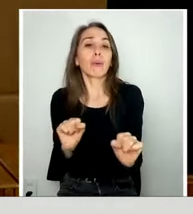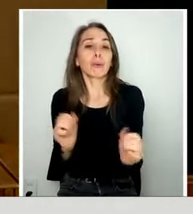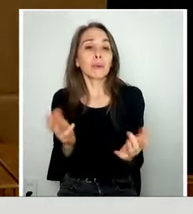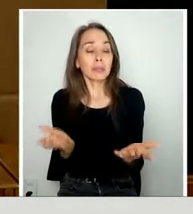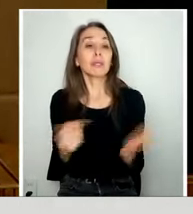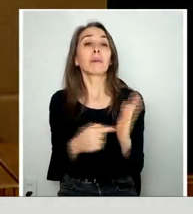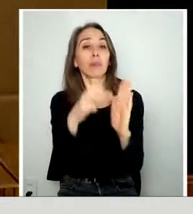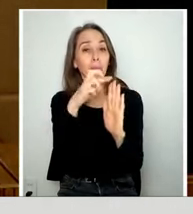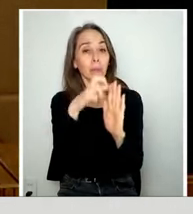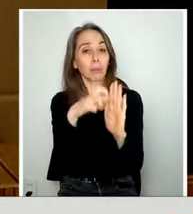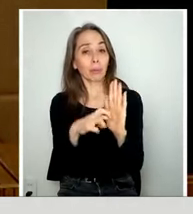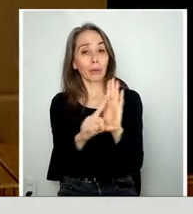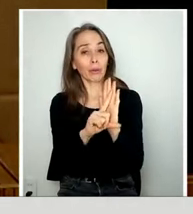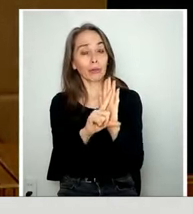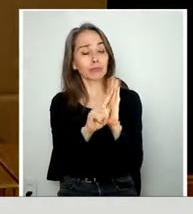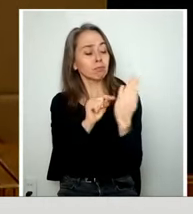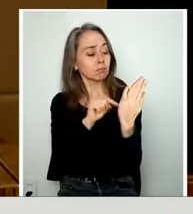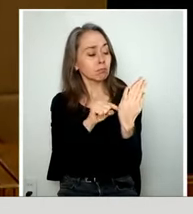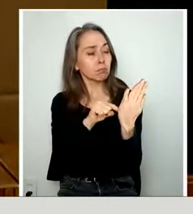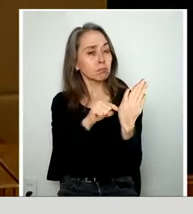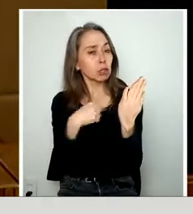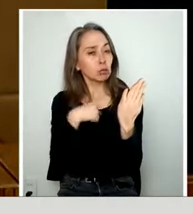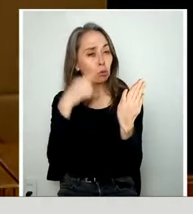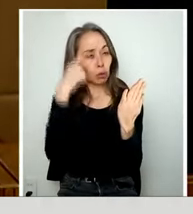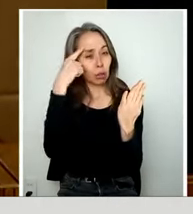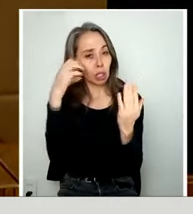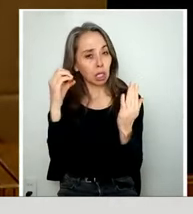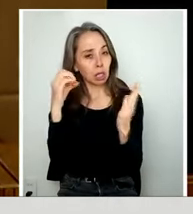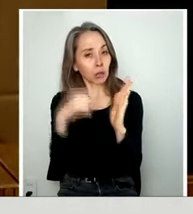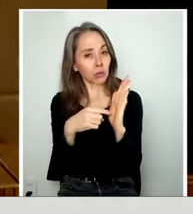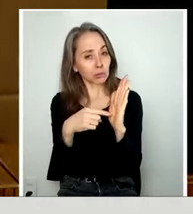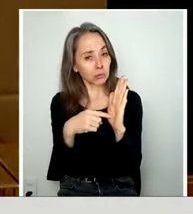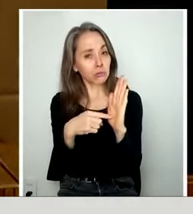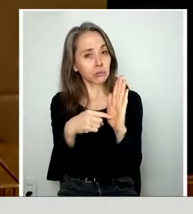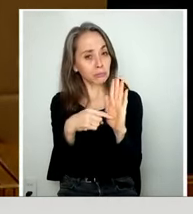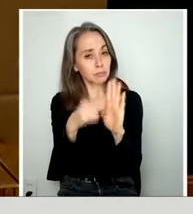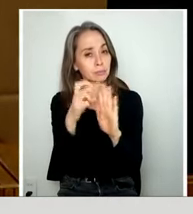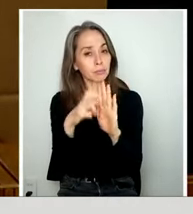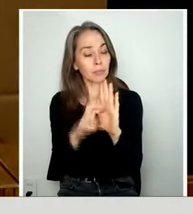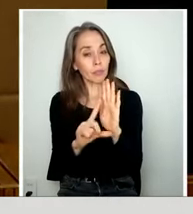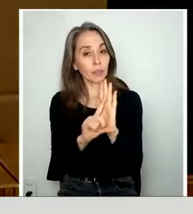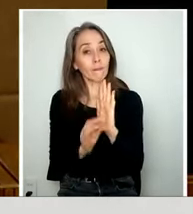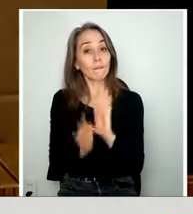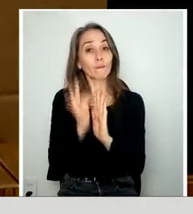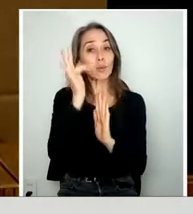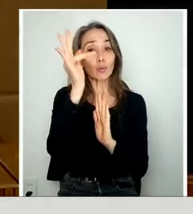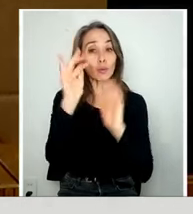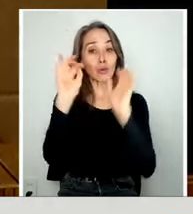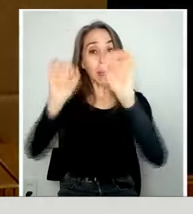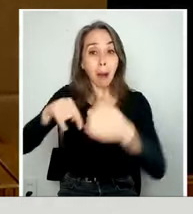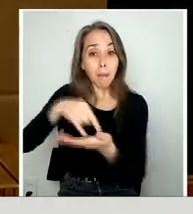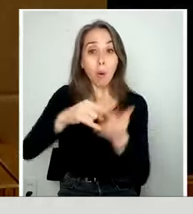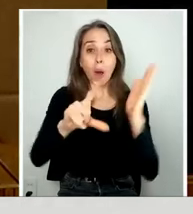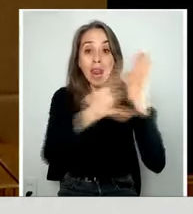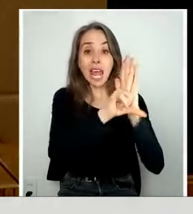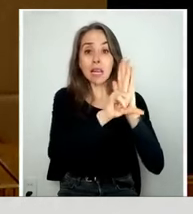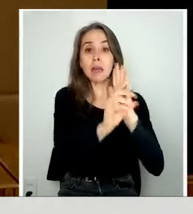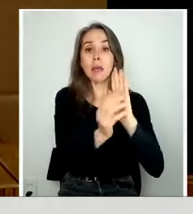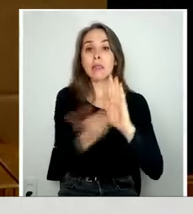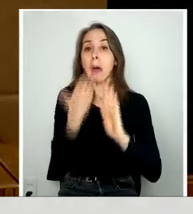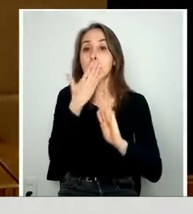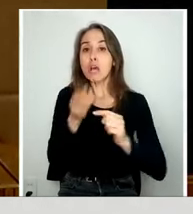que es un proyecto que va a generar mejores condiciones para que los